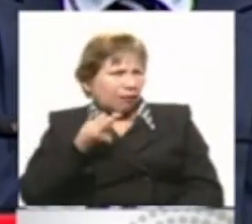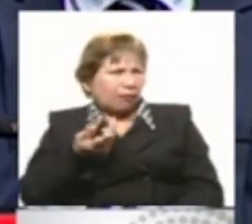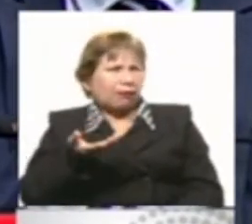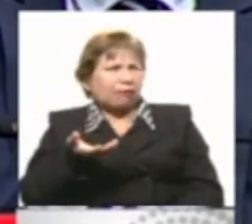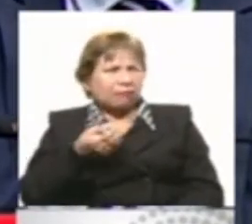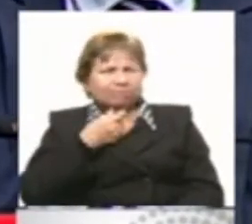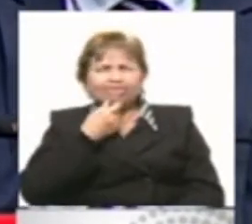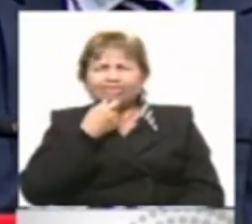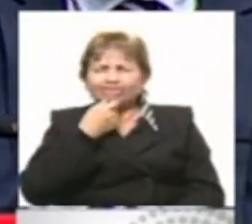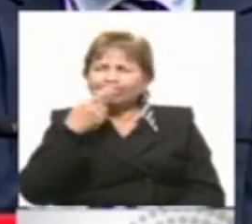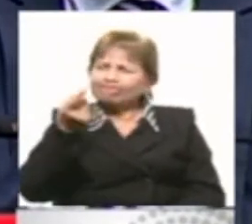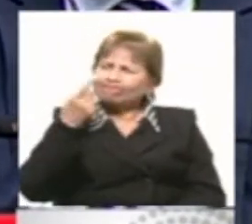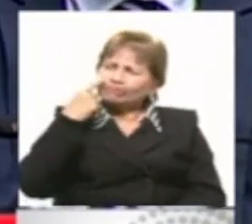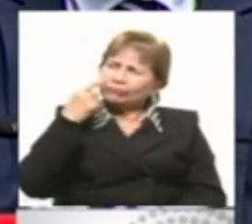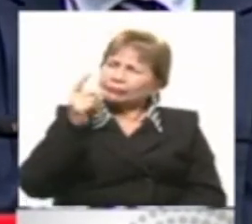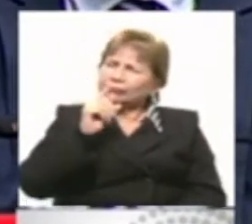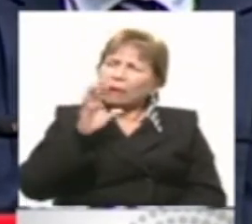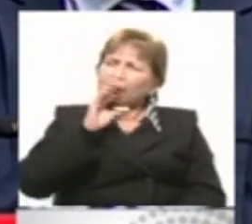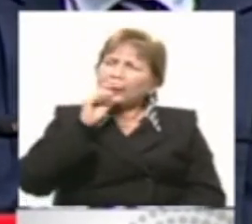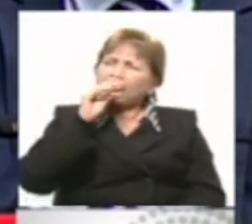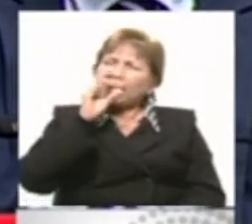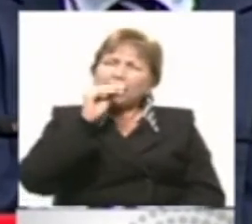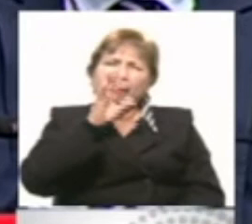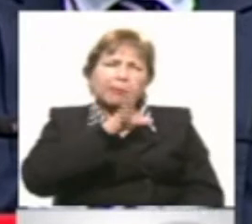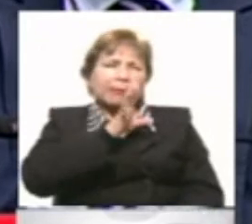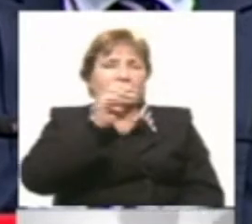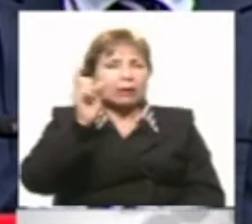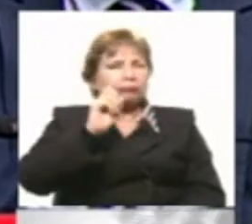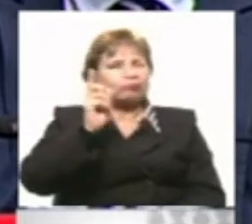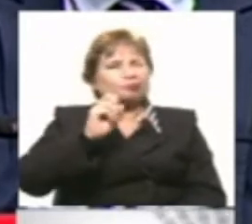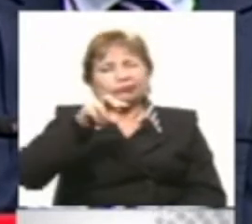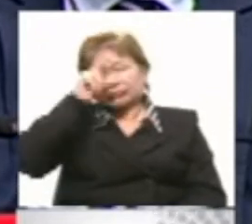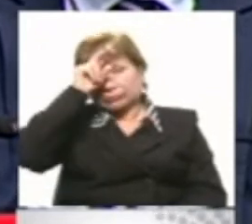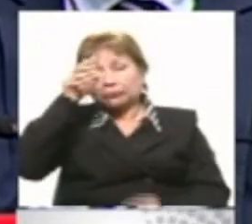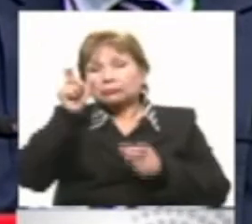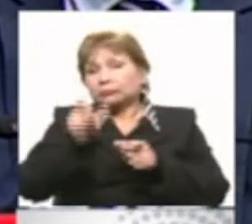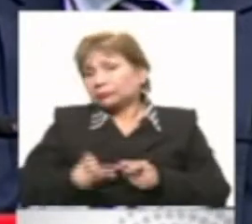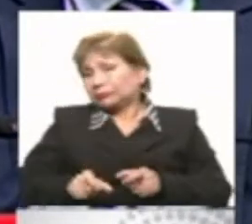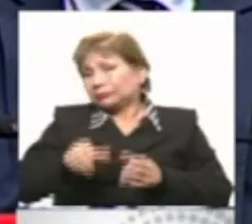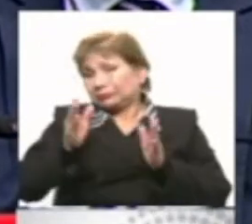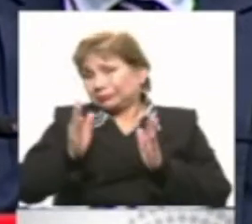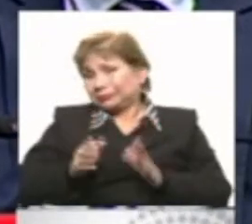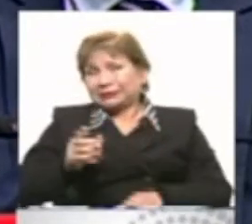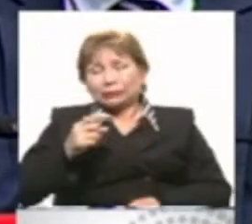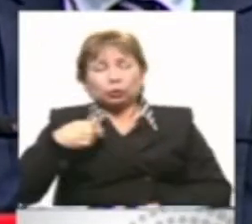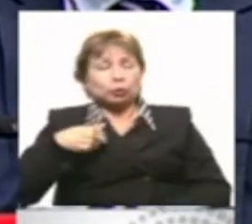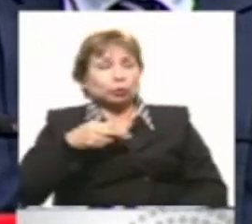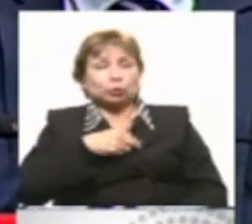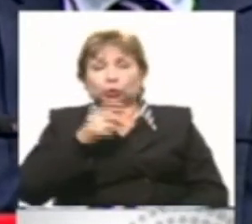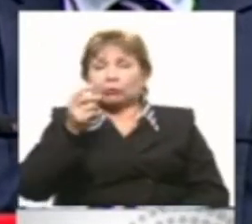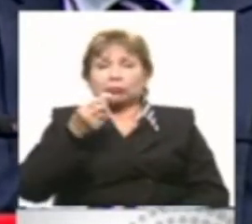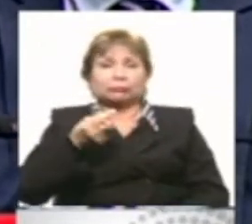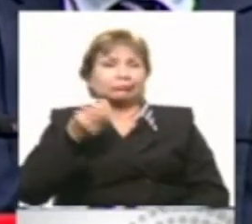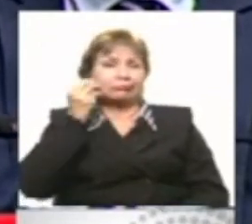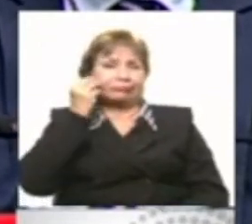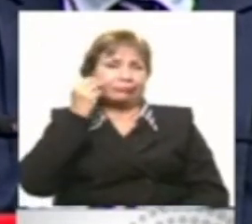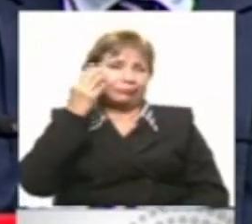directamente, señor, no nos floreen a los peruanos. No nos engañen más. No somos